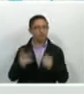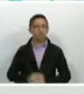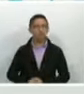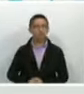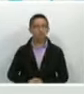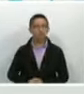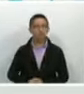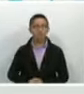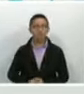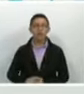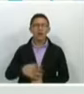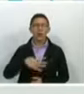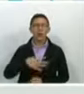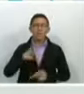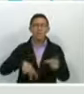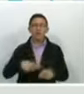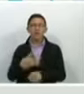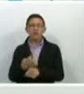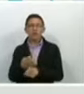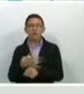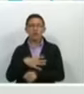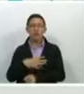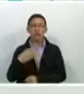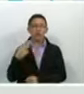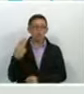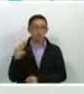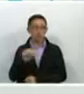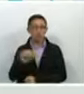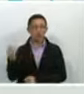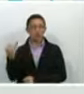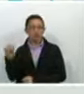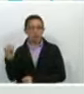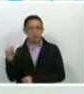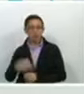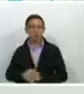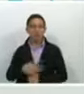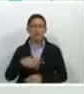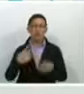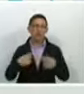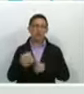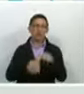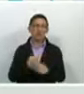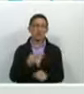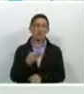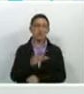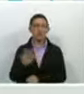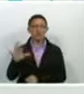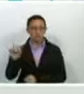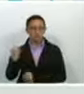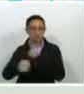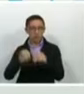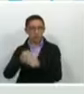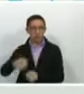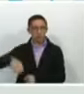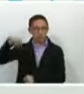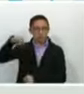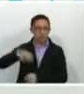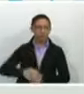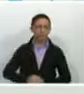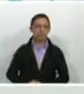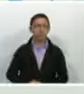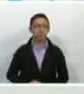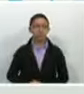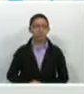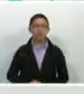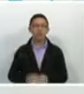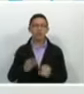etapa 4, de mayo a junio, personas de 40 a 49 años. Y la